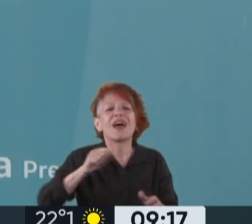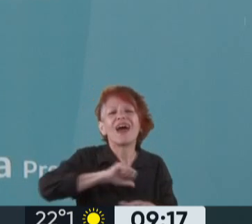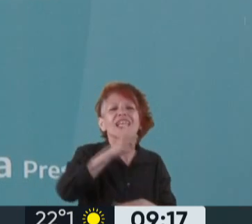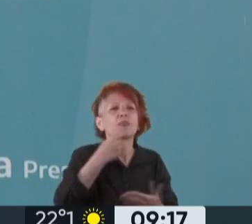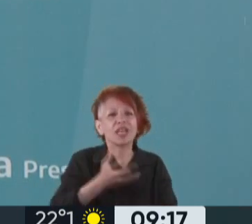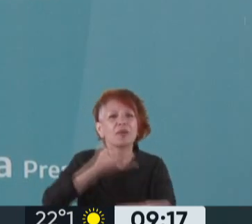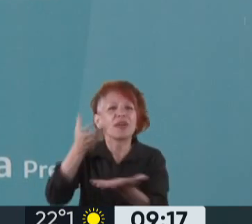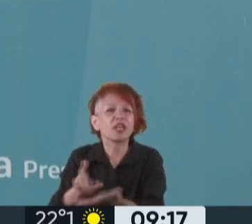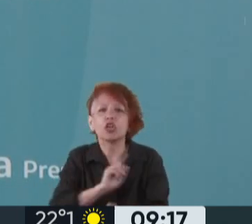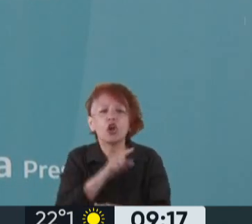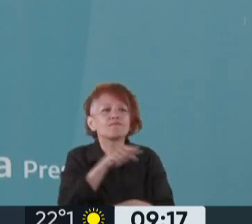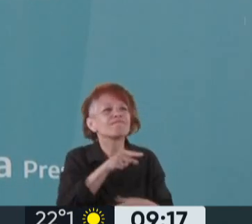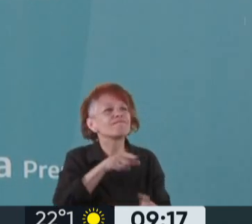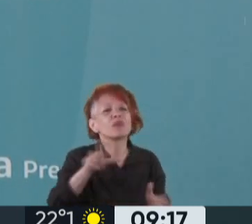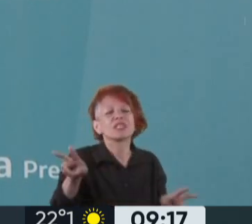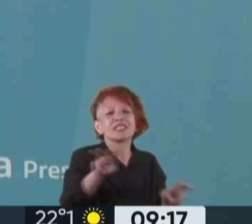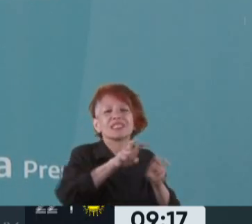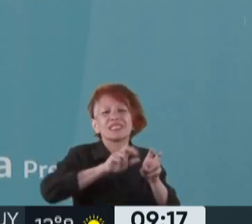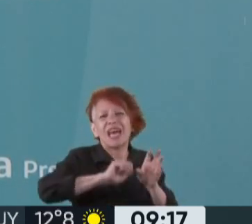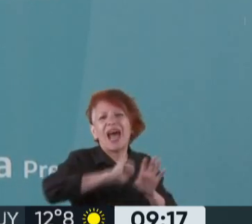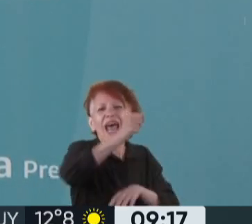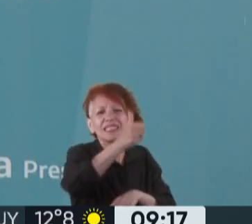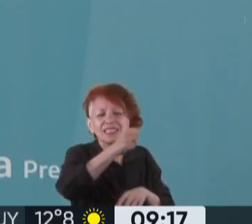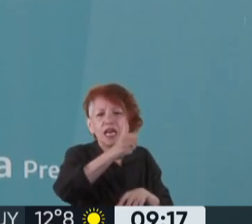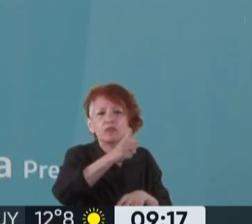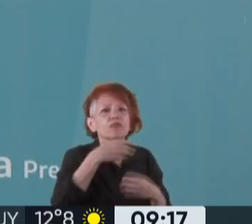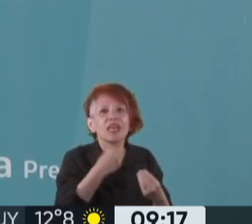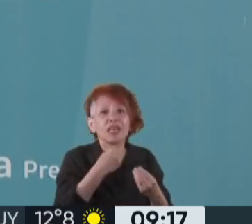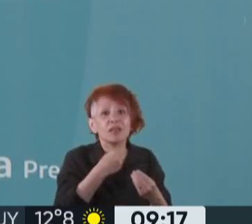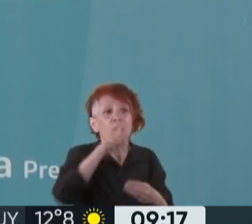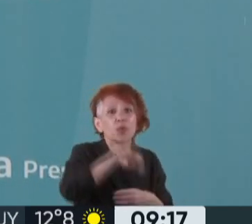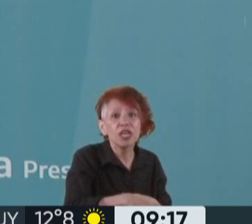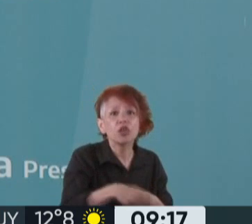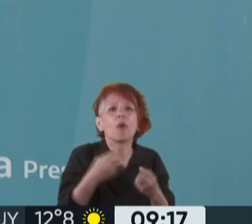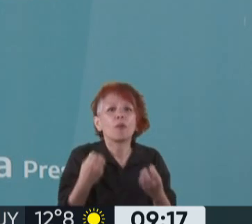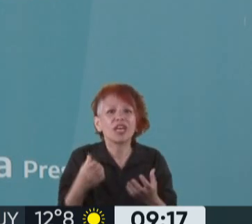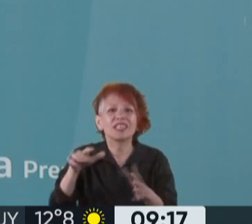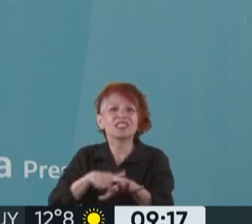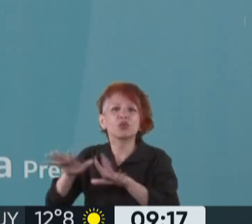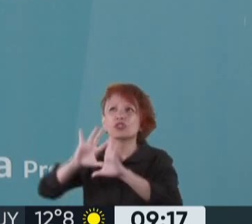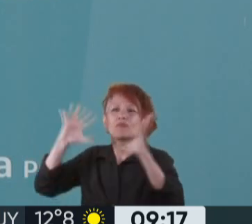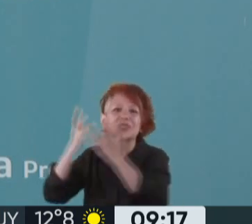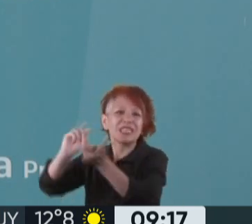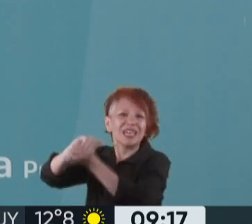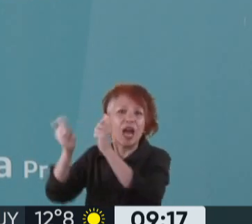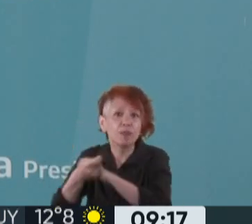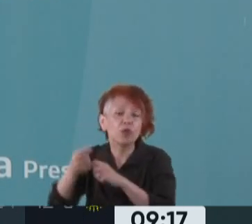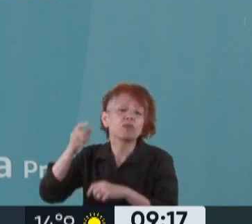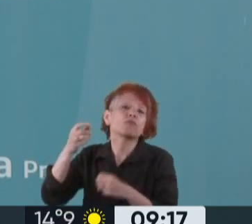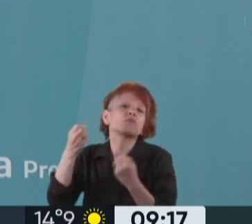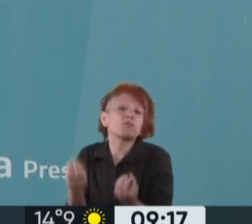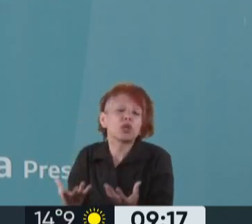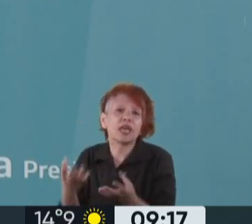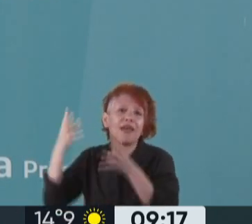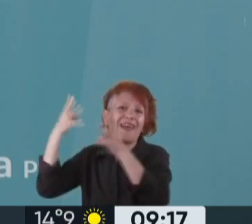sino con aquellas ganancias extraordinarias, producto específicamente del cambio en el escenario internacional a partir de la guerra. Los